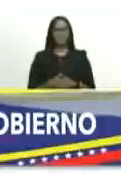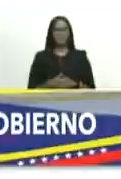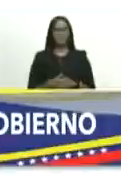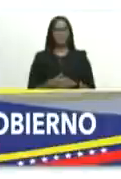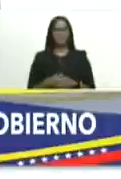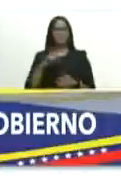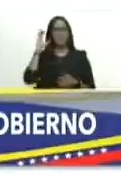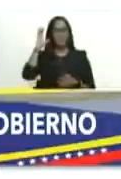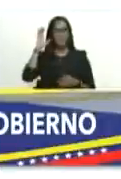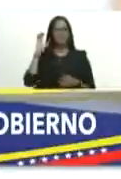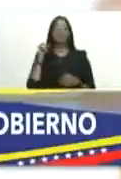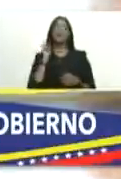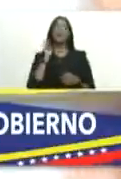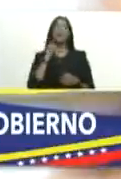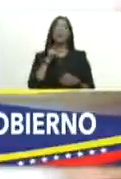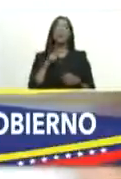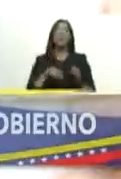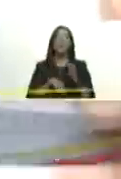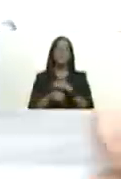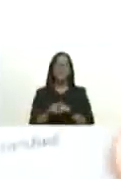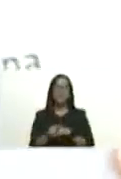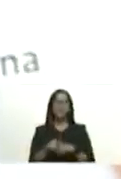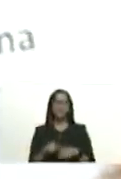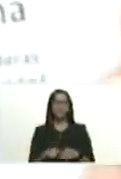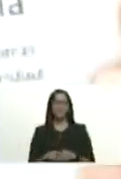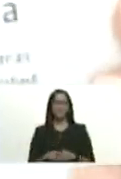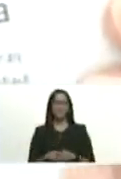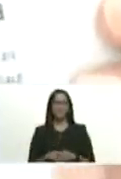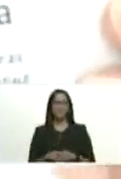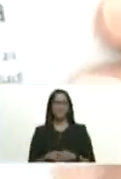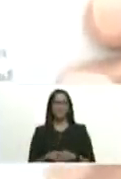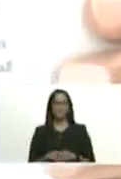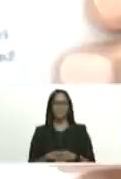estado por estado, para que ustedes vayan.